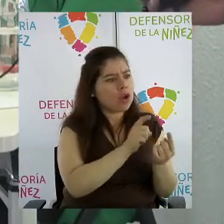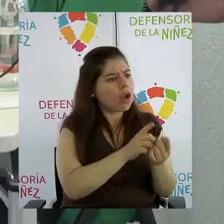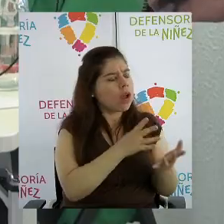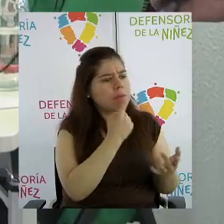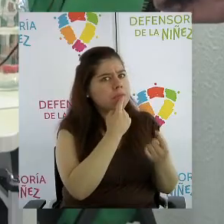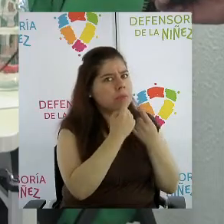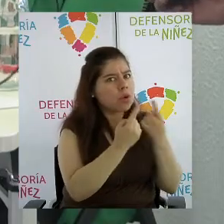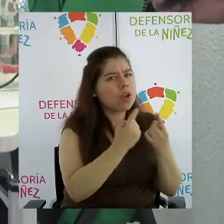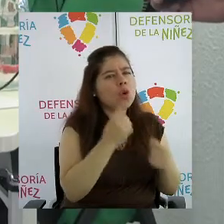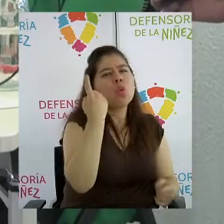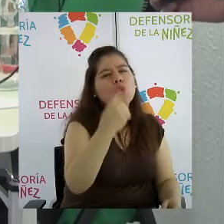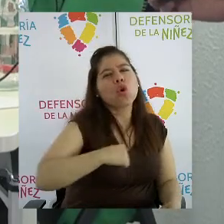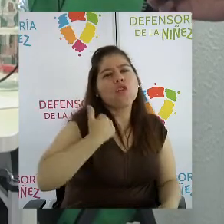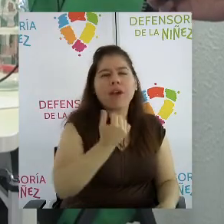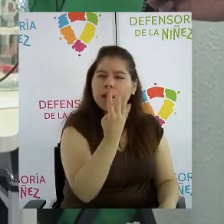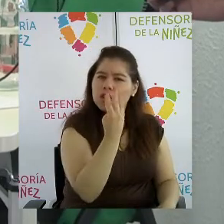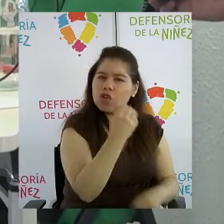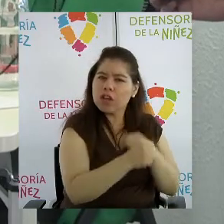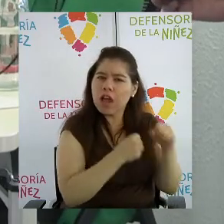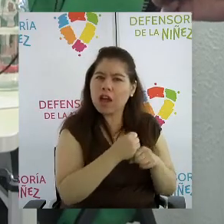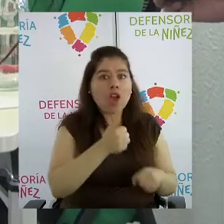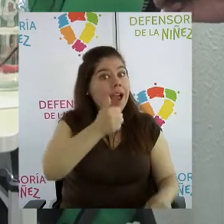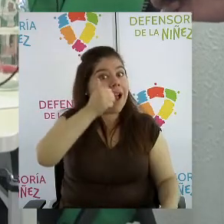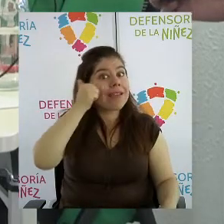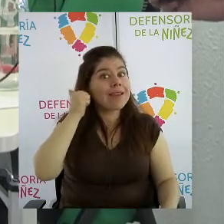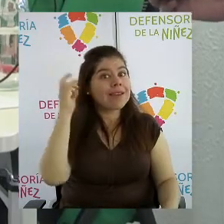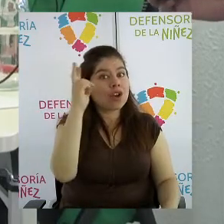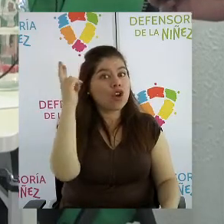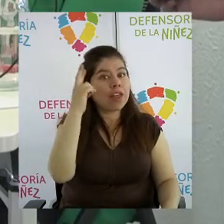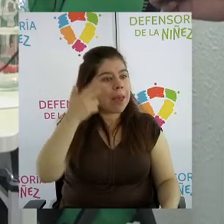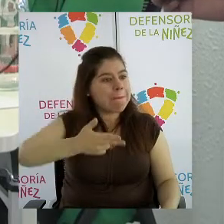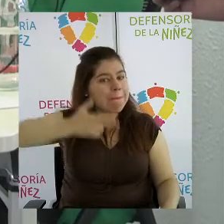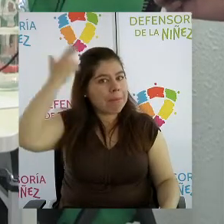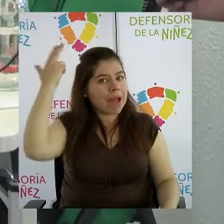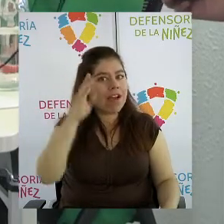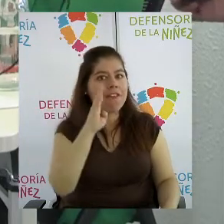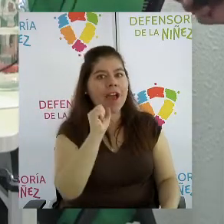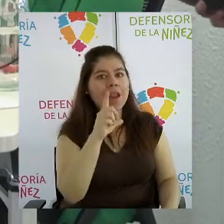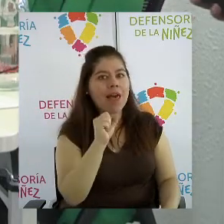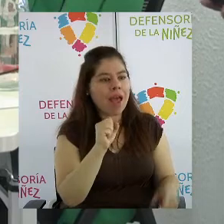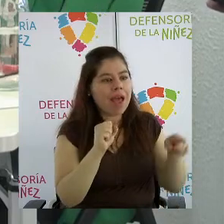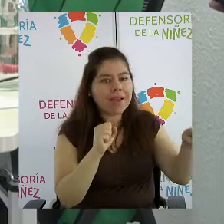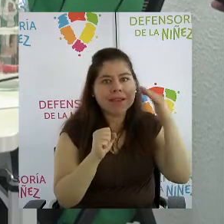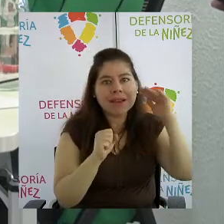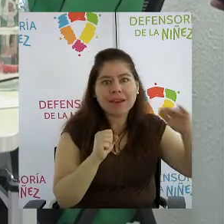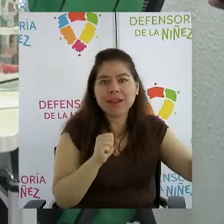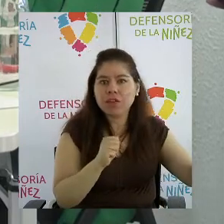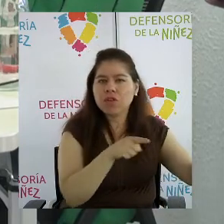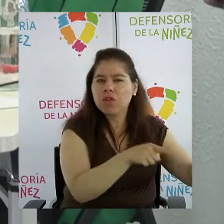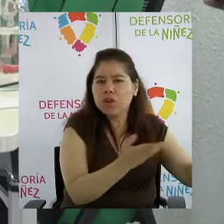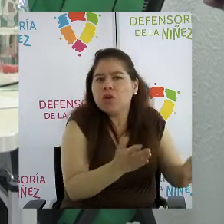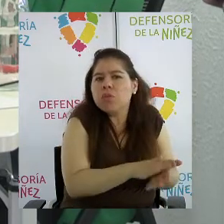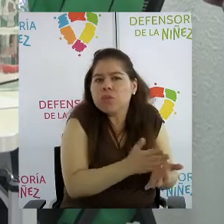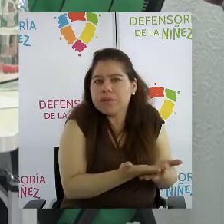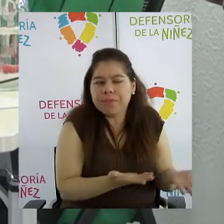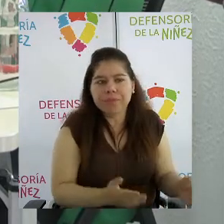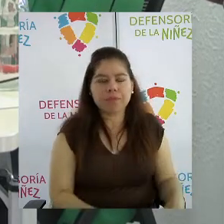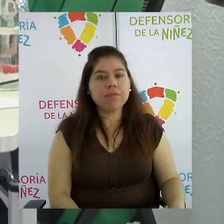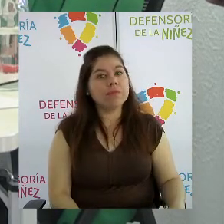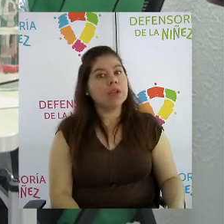al joven de 14 años herido a bala ayer en Recoleta. Una precisión a su pregunta. No